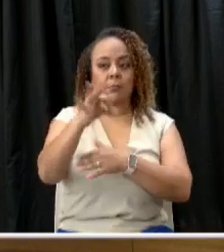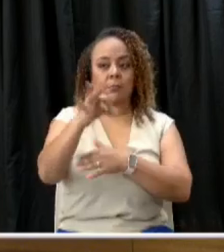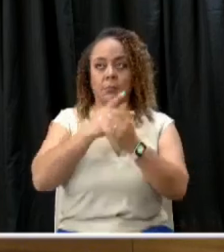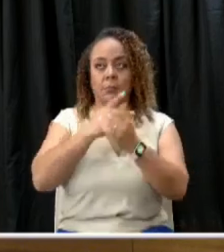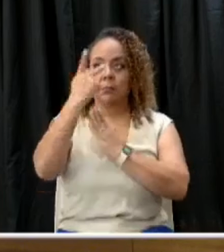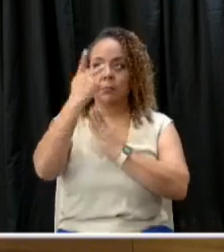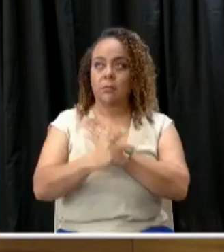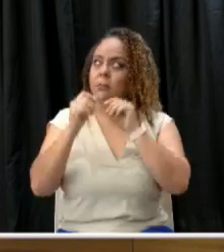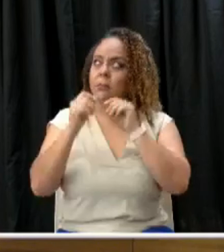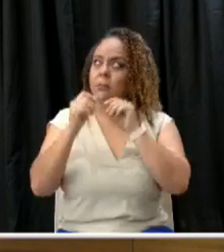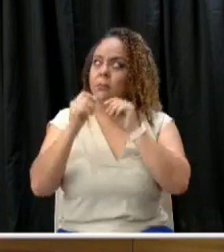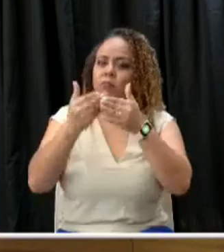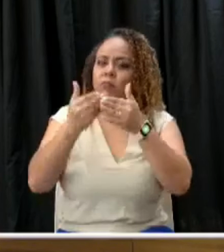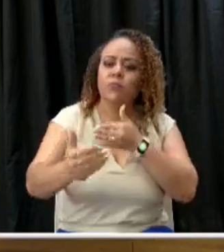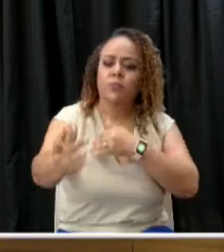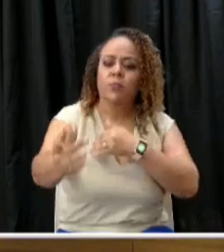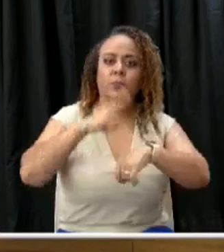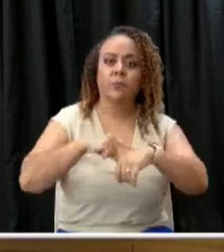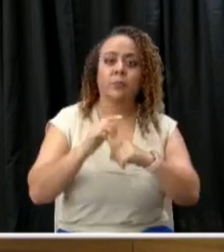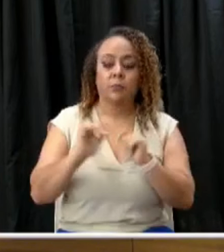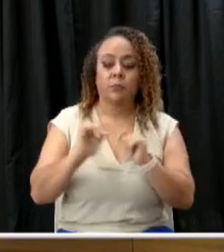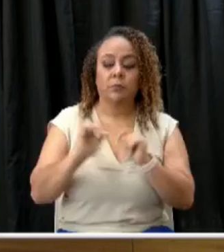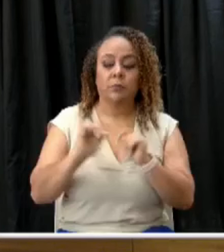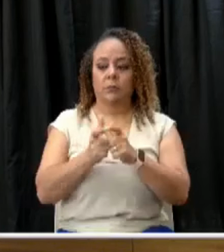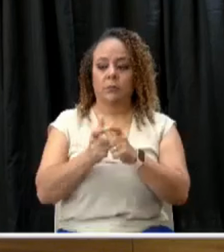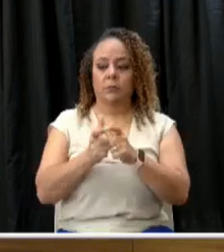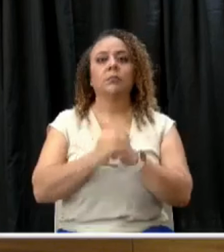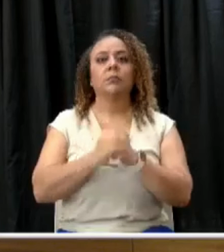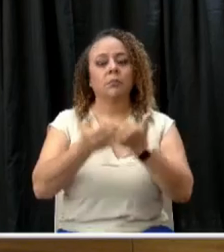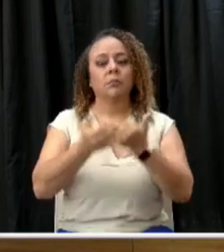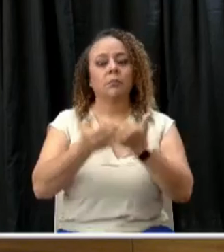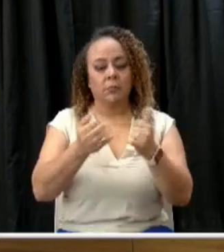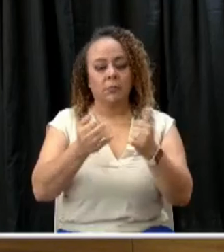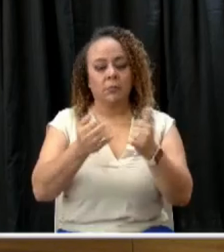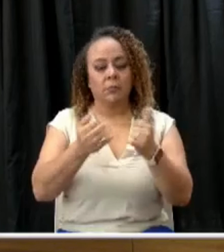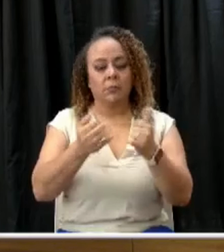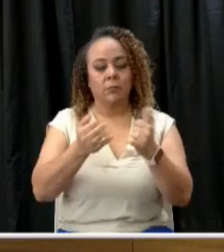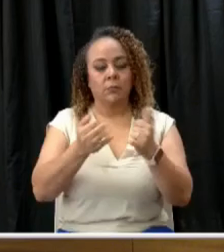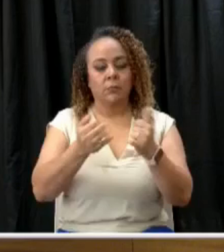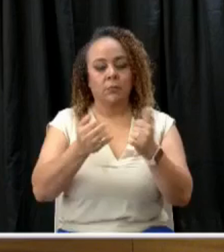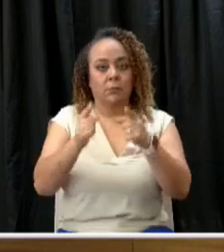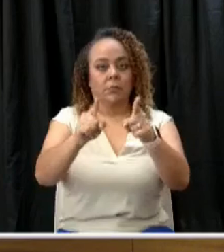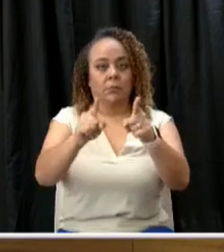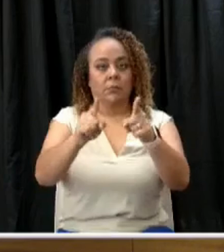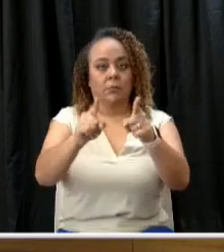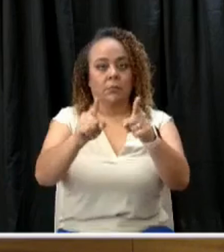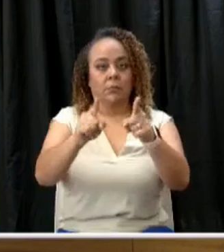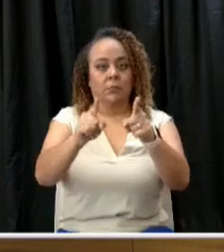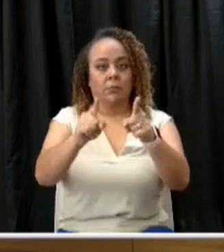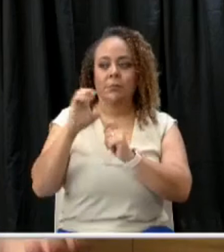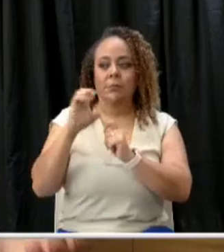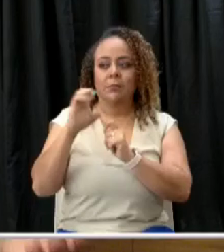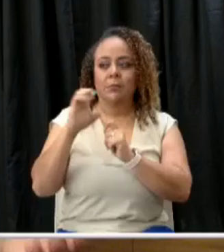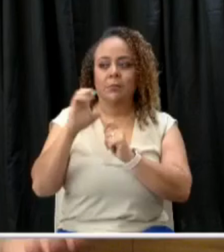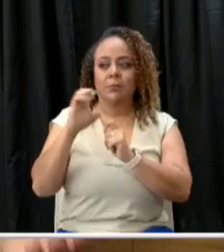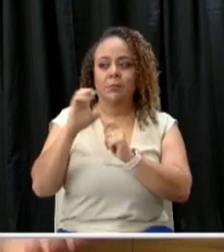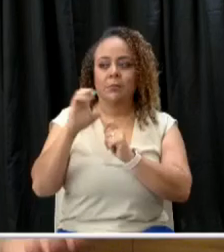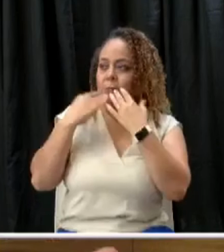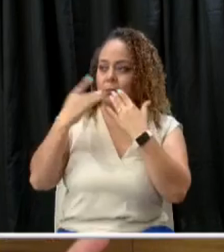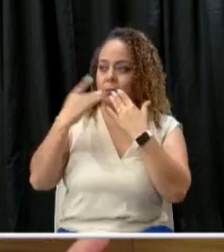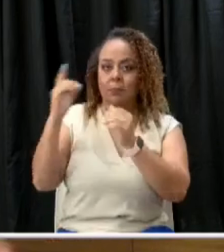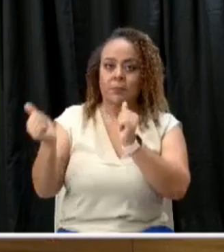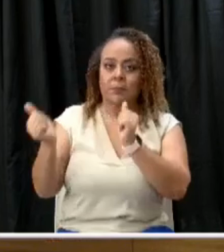programa sostenible en el tiempo que mitigue definitivamente los efectos de la exposición al sol. Esteban, muchísimas gracias